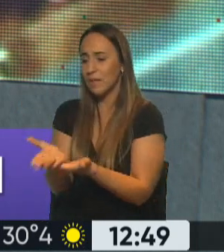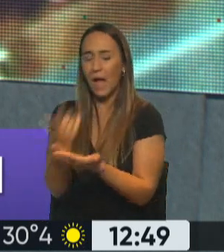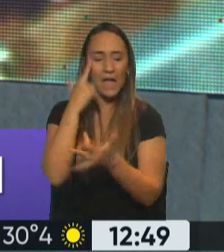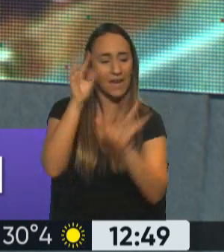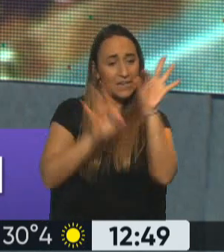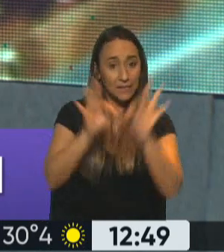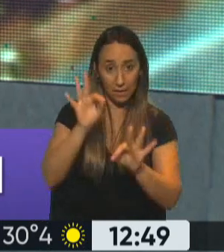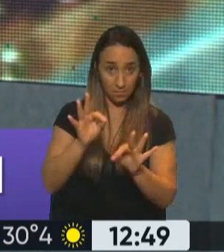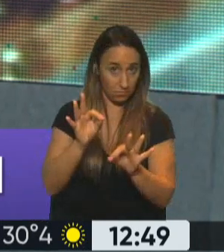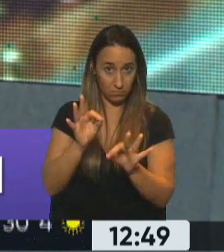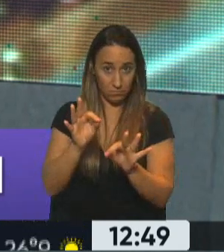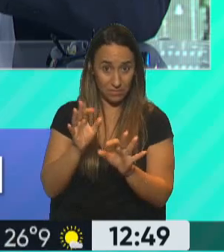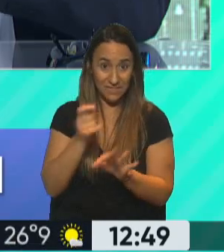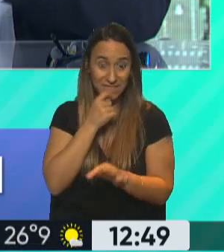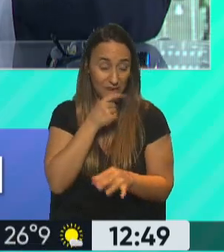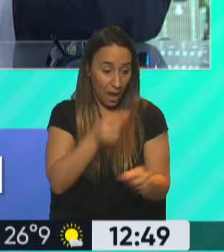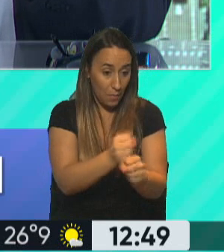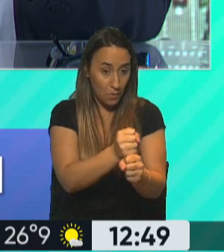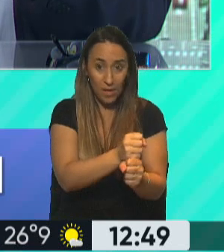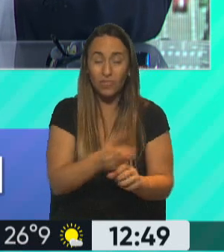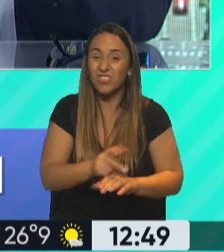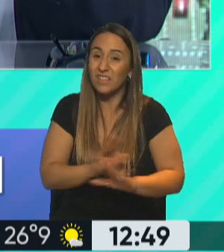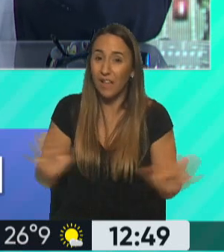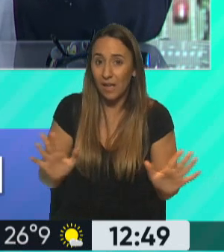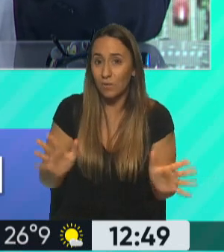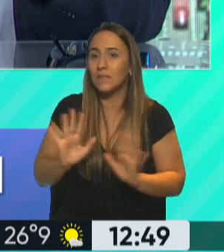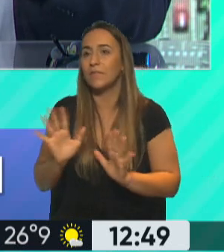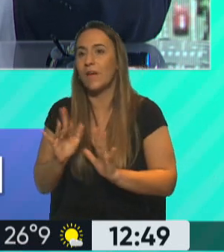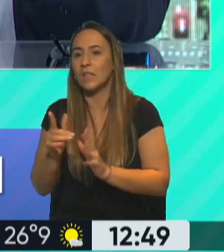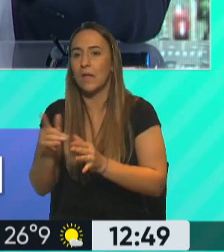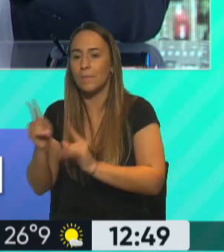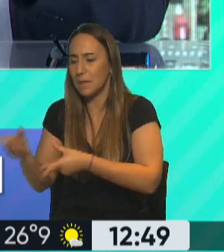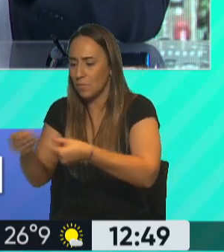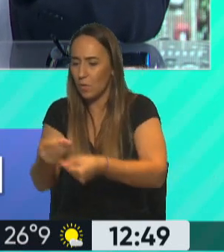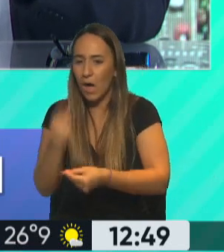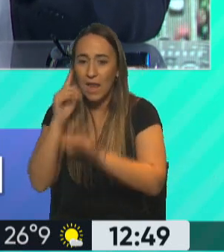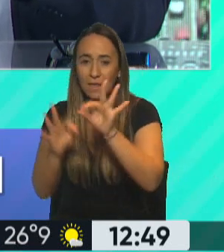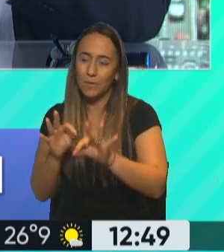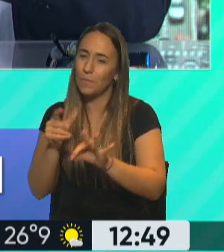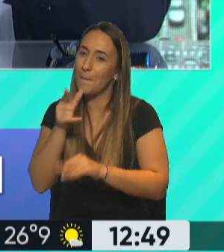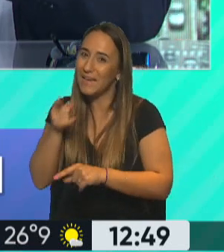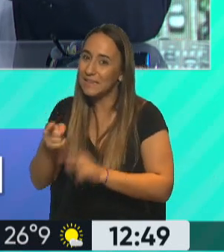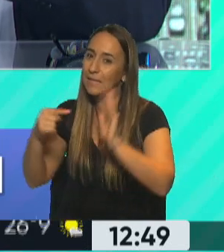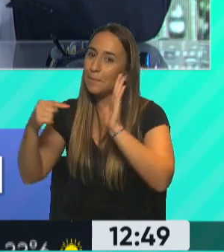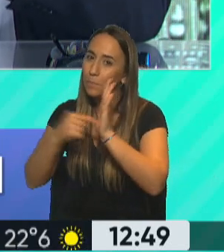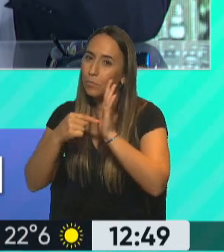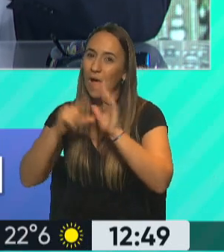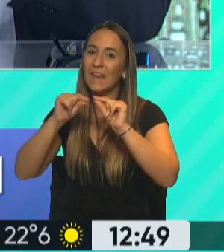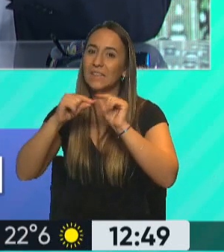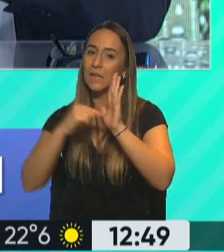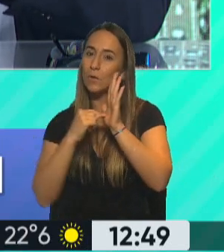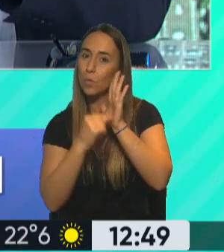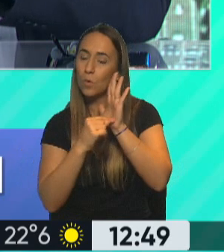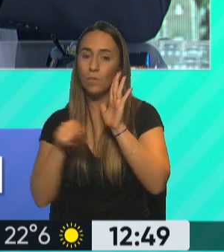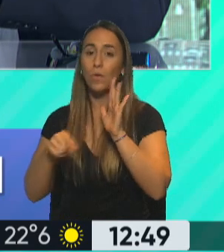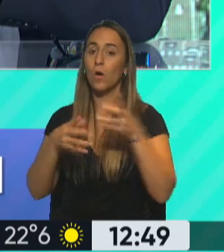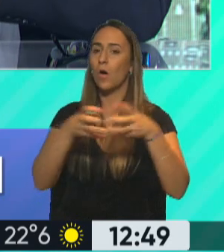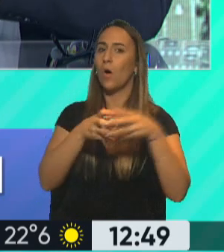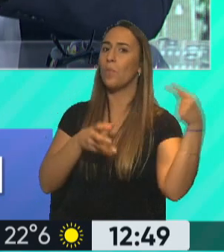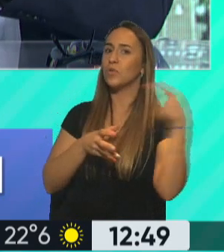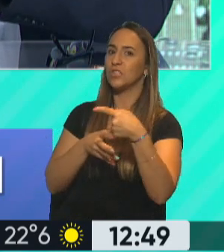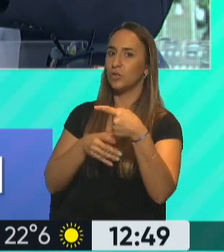contemplado si una parte. Si se aprueba de esa la... manera, sí, no hace falta. Pero me parece que ese va a ser otro de los artículos que los sectores de la oposición que hoy